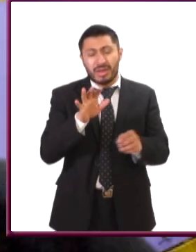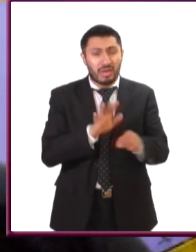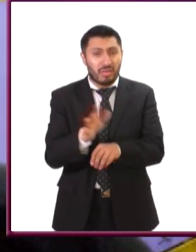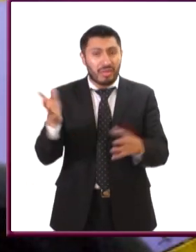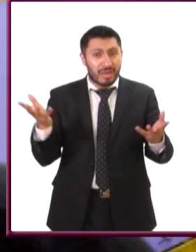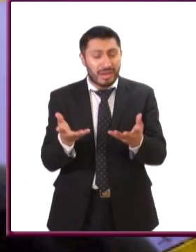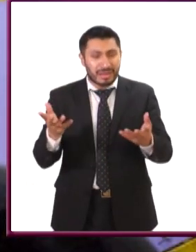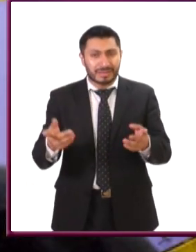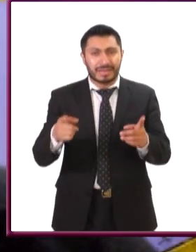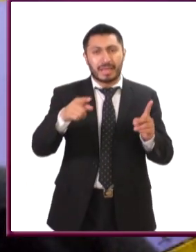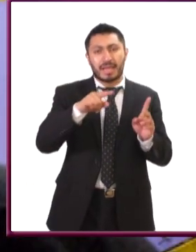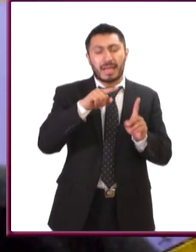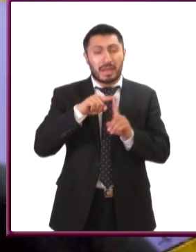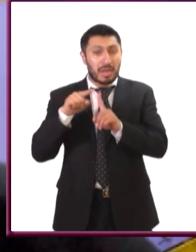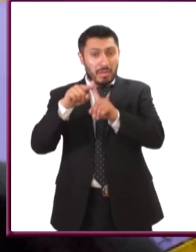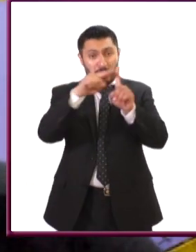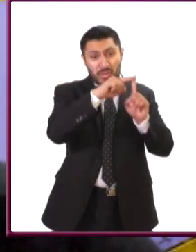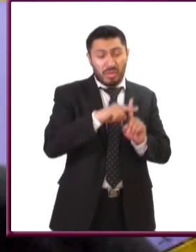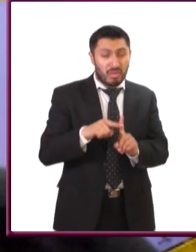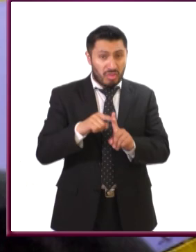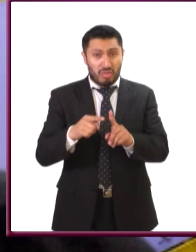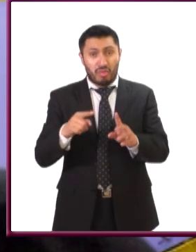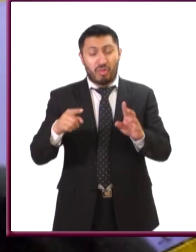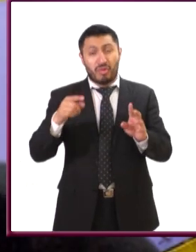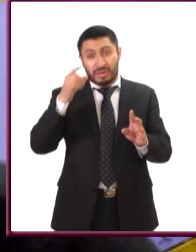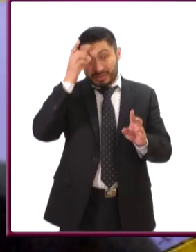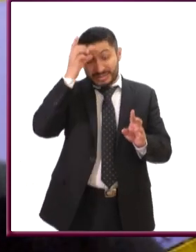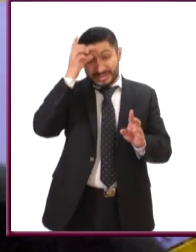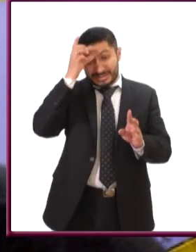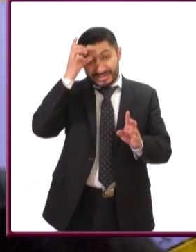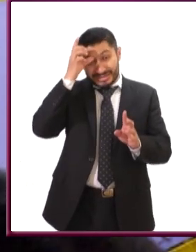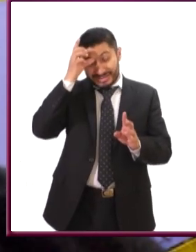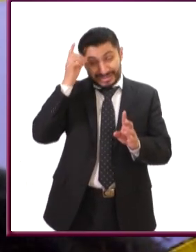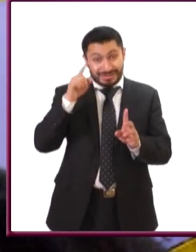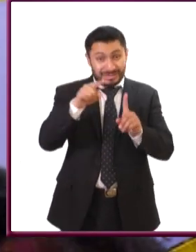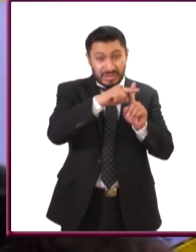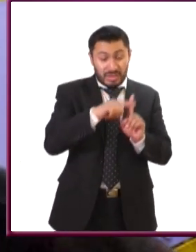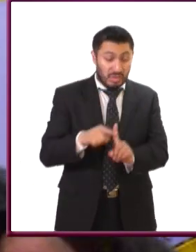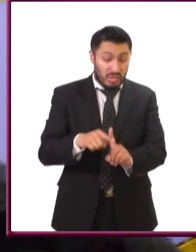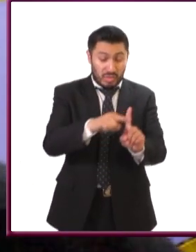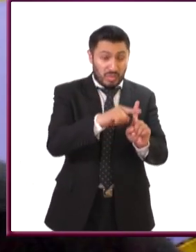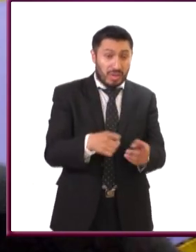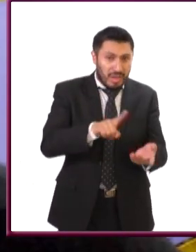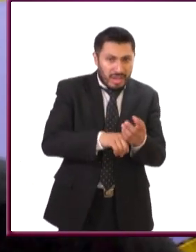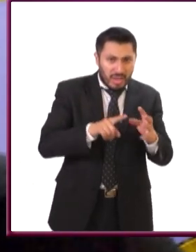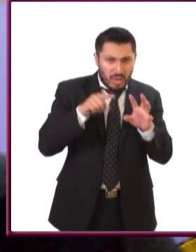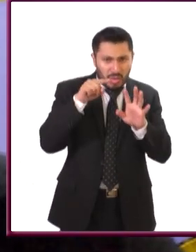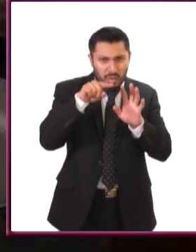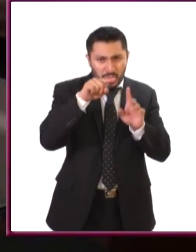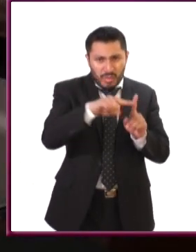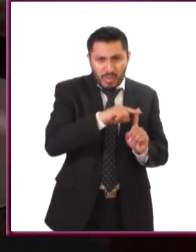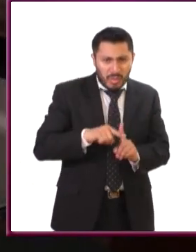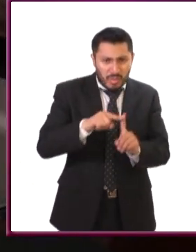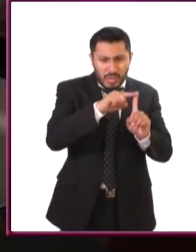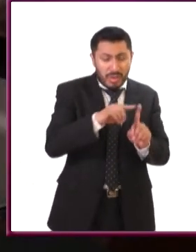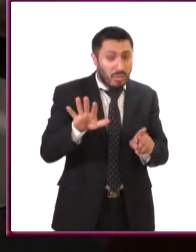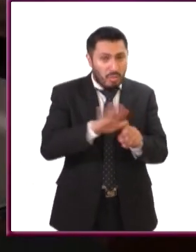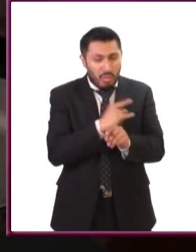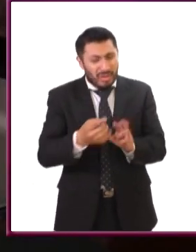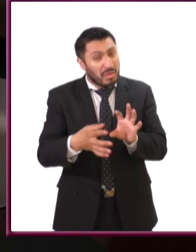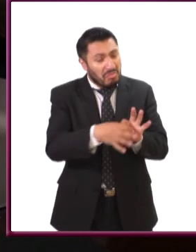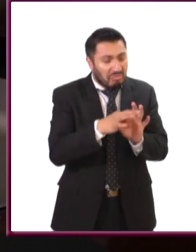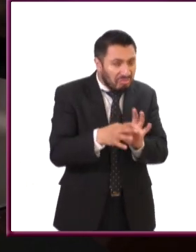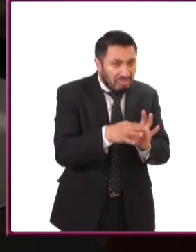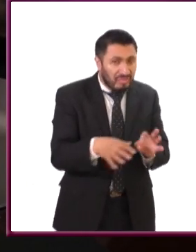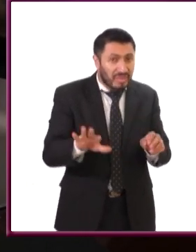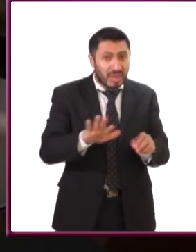preguntarás entonces, ¿qué hace que los protones estén unidos en el núcleo si son de la misma carga positiva? ¿Por qué están